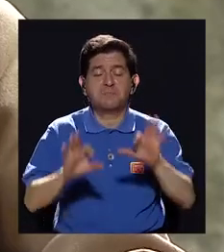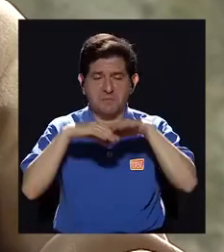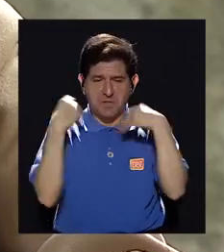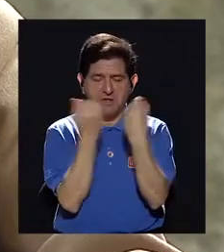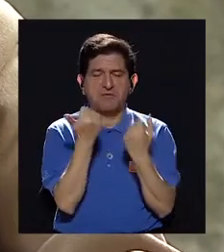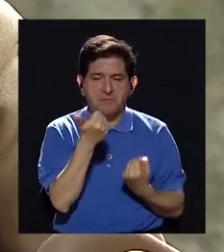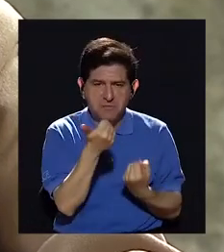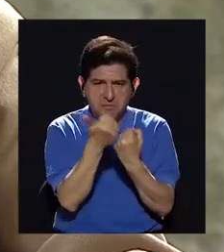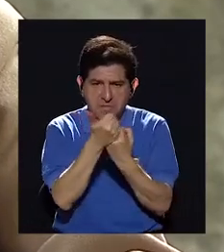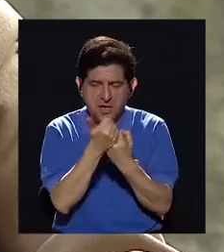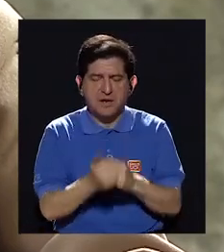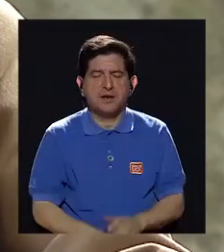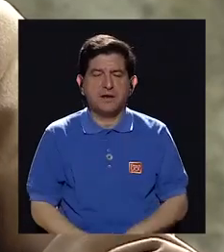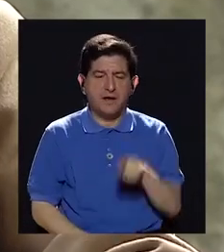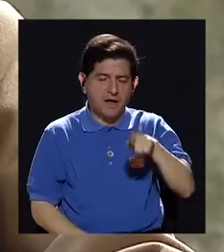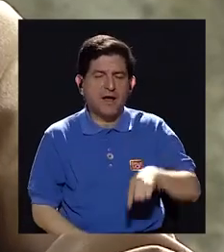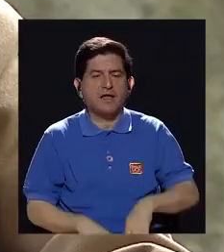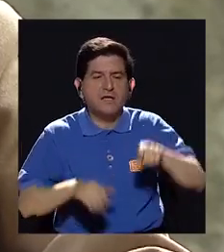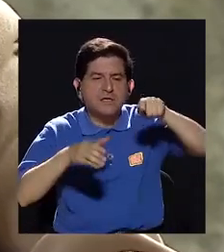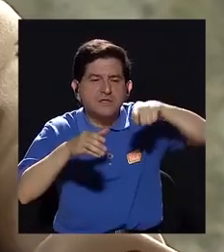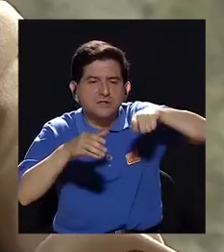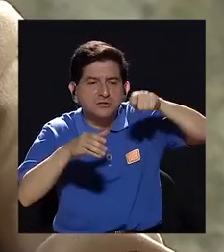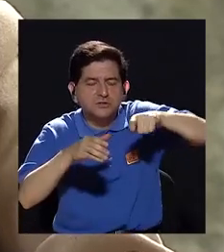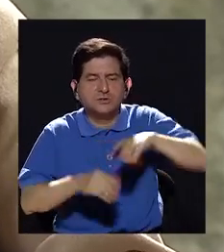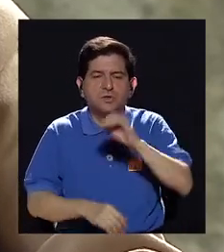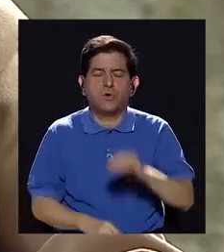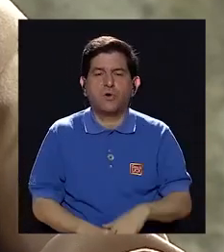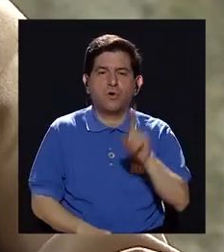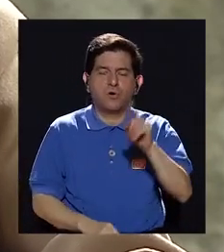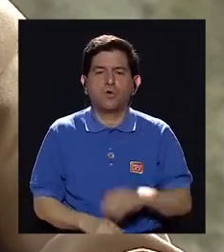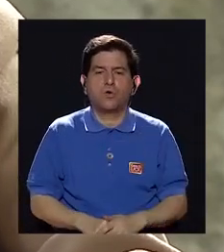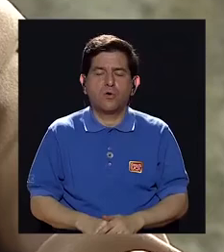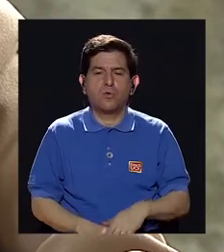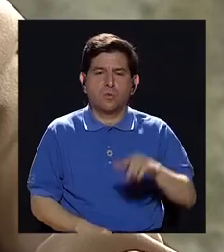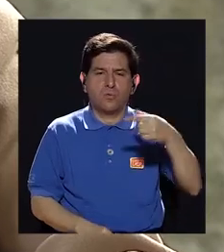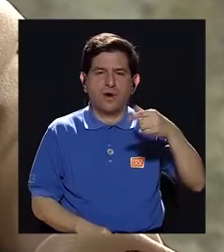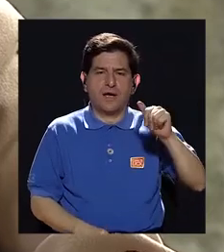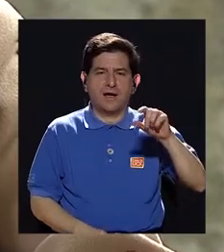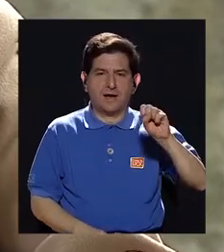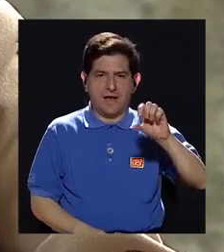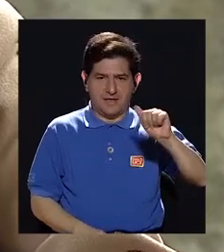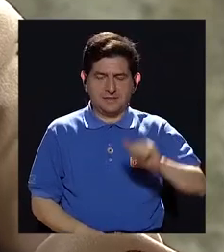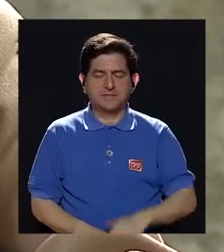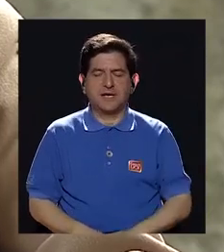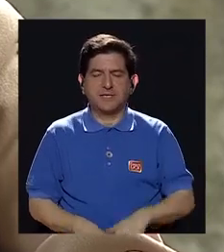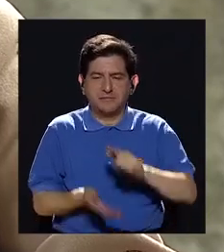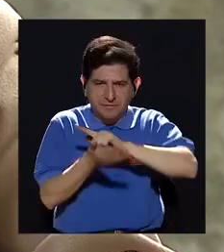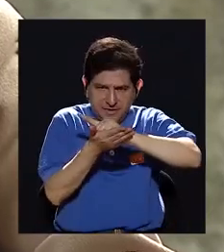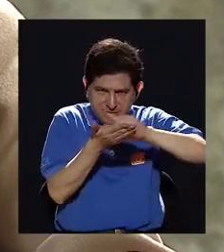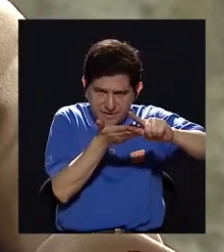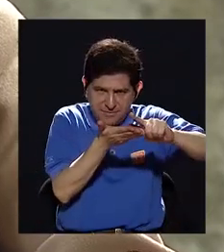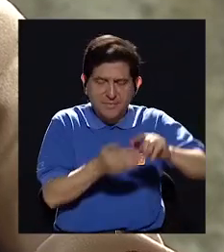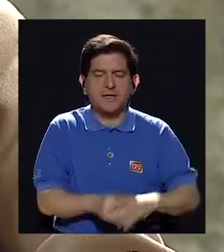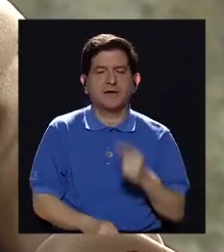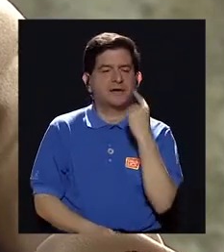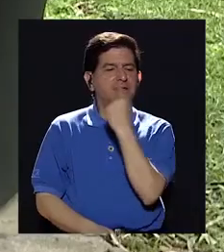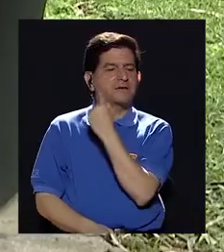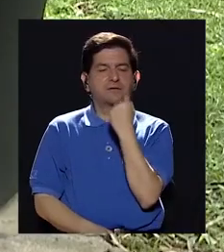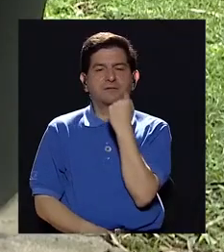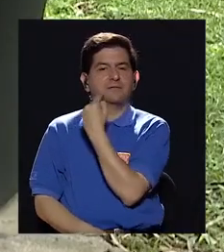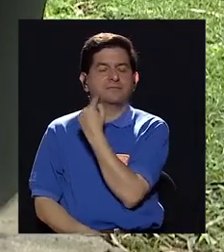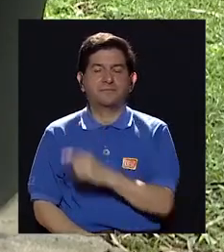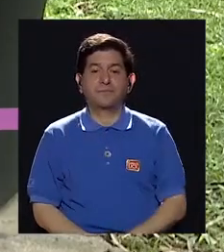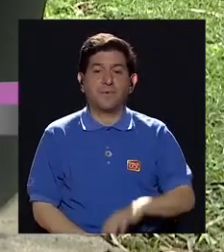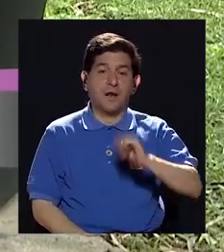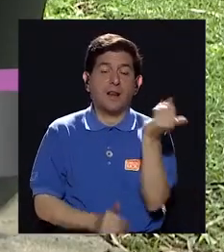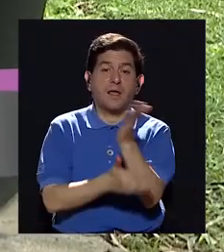la familia se lo haga con un cepillo o con una gasa, una telita que tengamos solo para eso. Y la